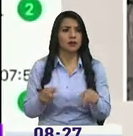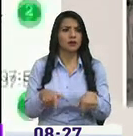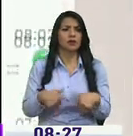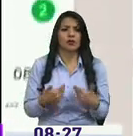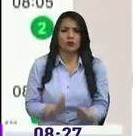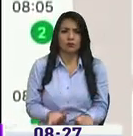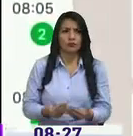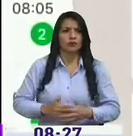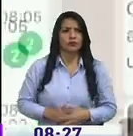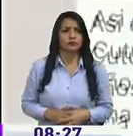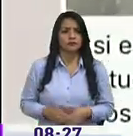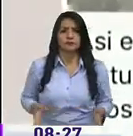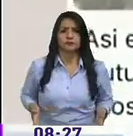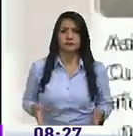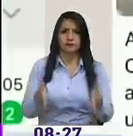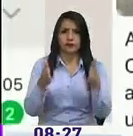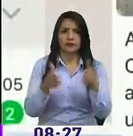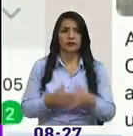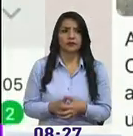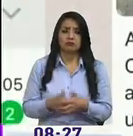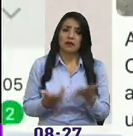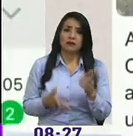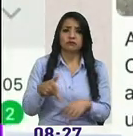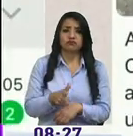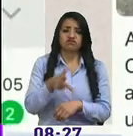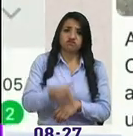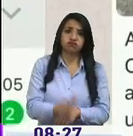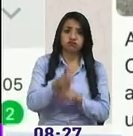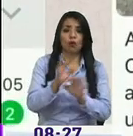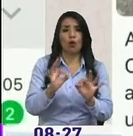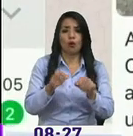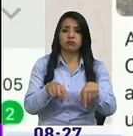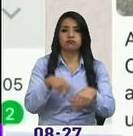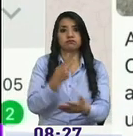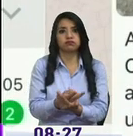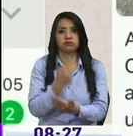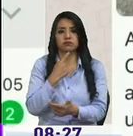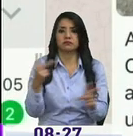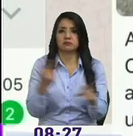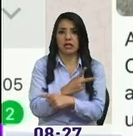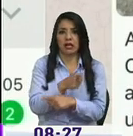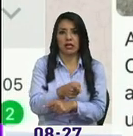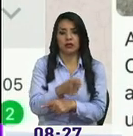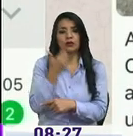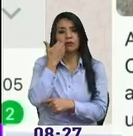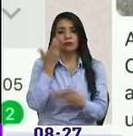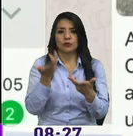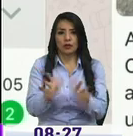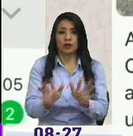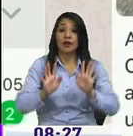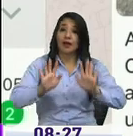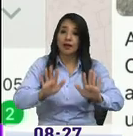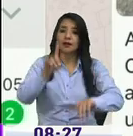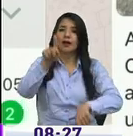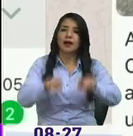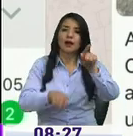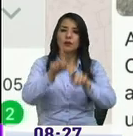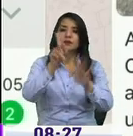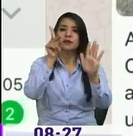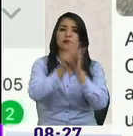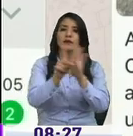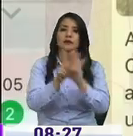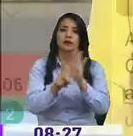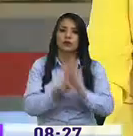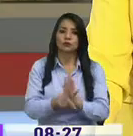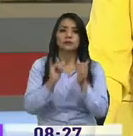manera las calles. Pueden sufrir un accidente y no pueden transitar con comodidad nuestros vecinos. Esas son algunas de las denuncias que ustedes nos